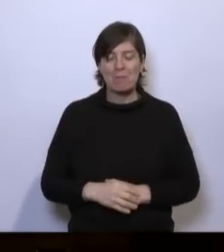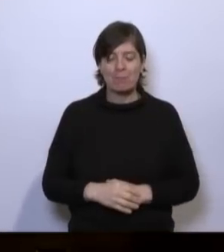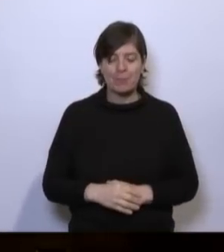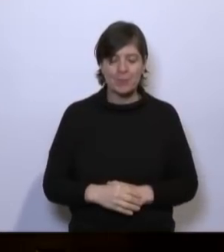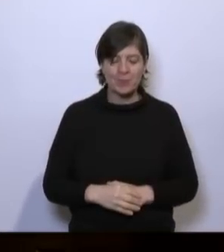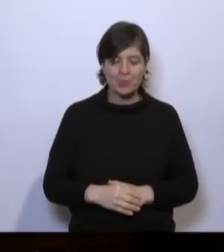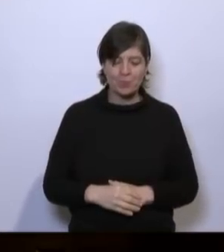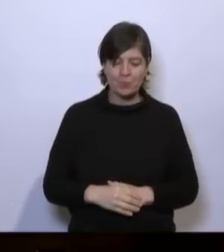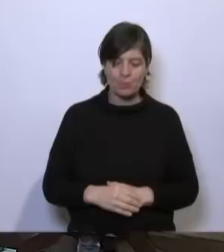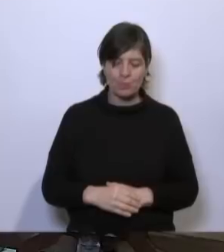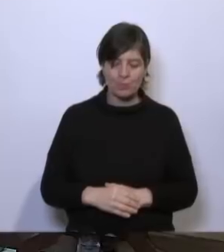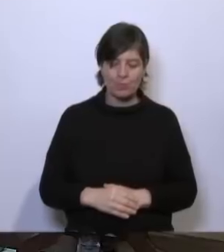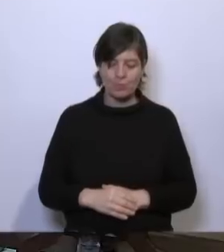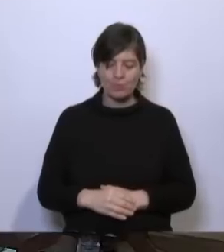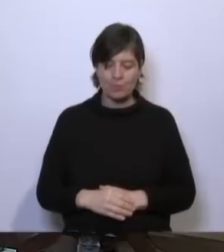para sanarme.